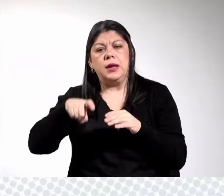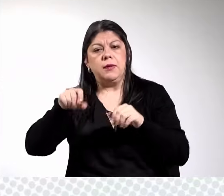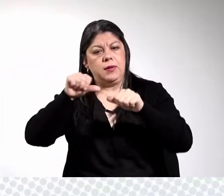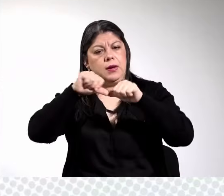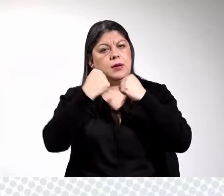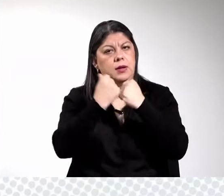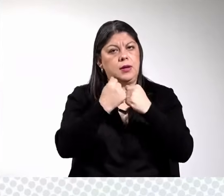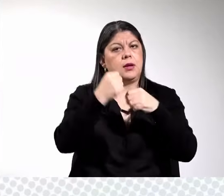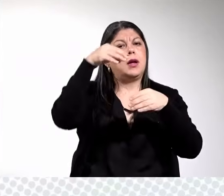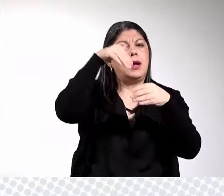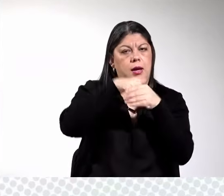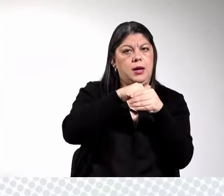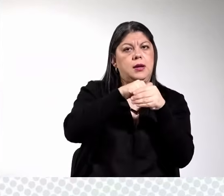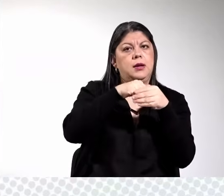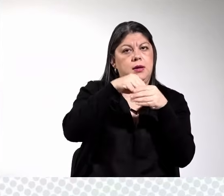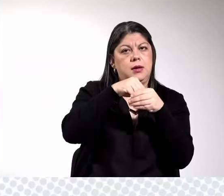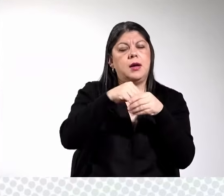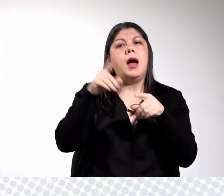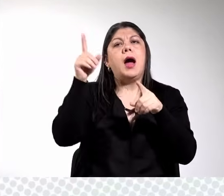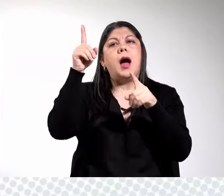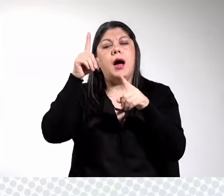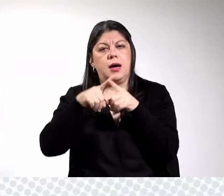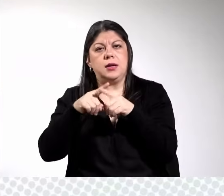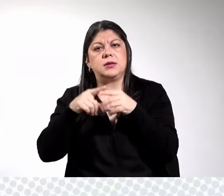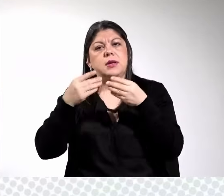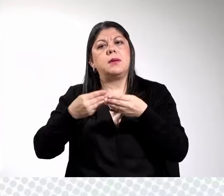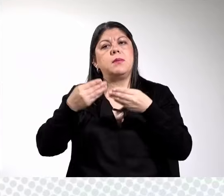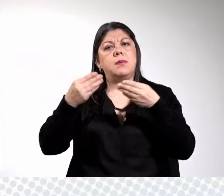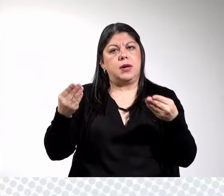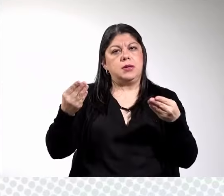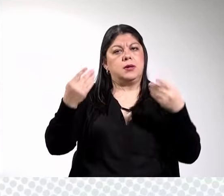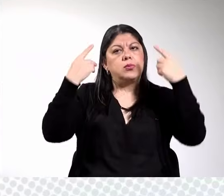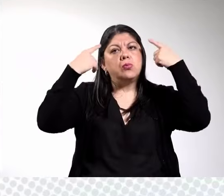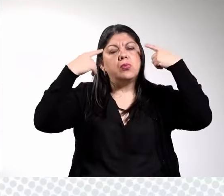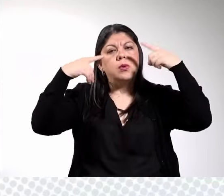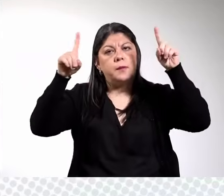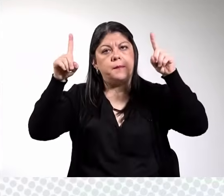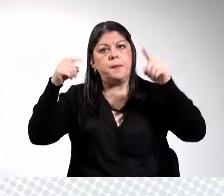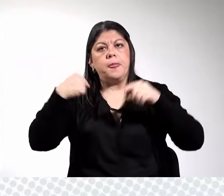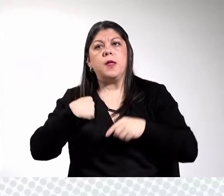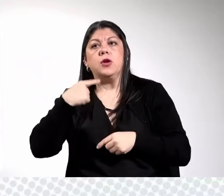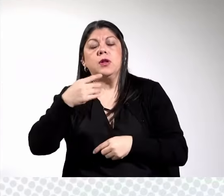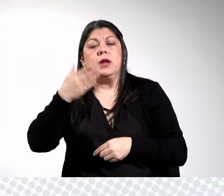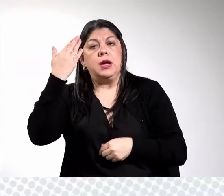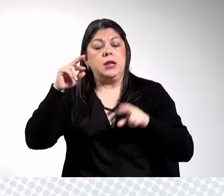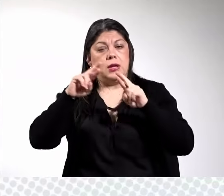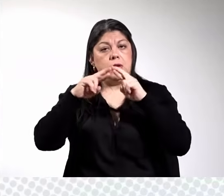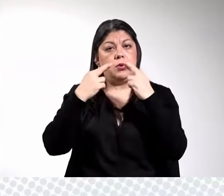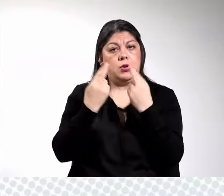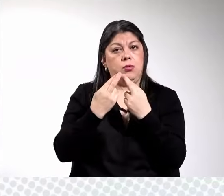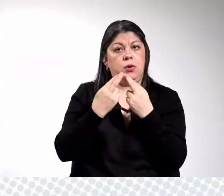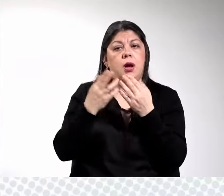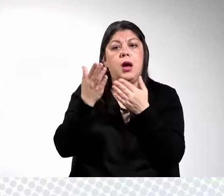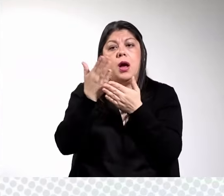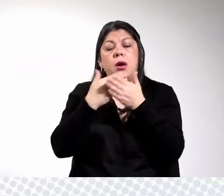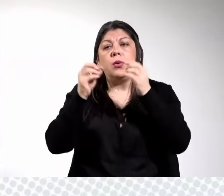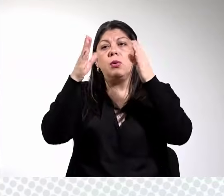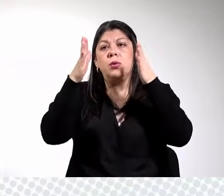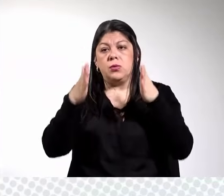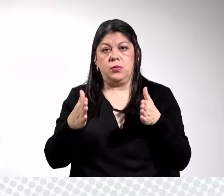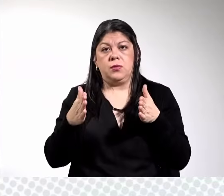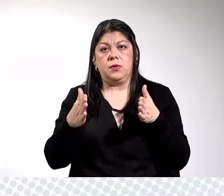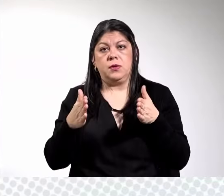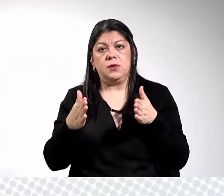las aulas hasta que terminen bachillerato. Cuando yo dije esto en una reunión donde habían algunos docentes